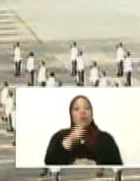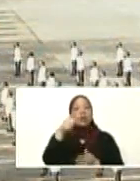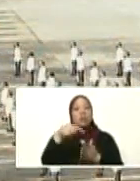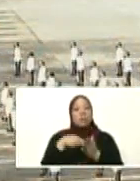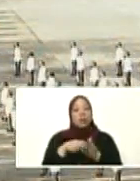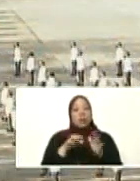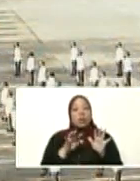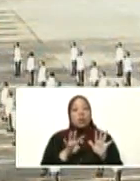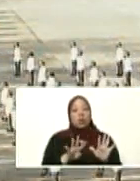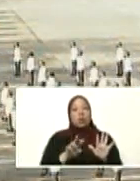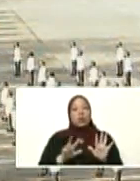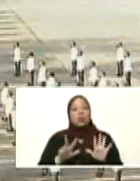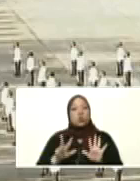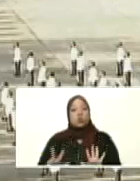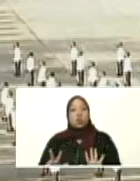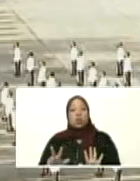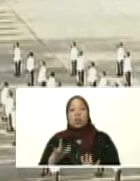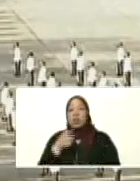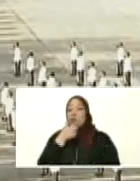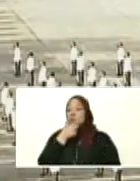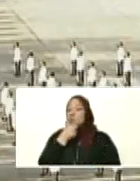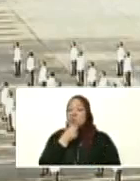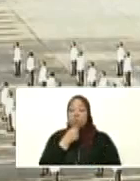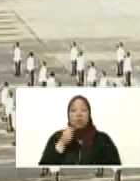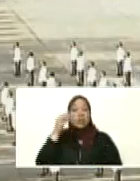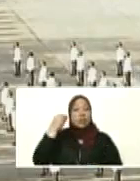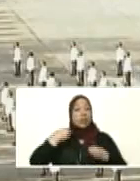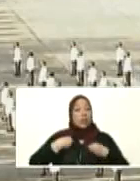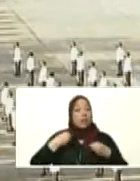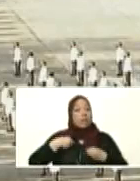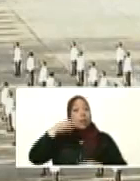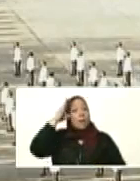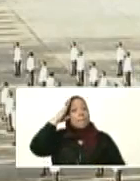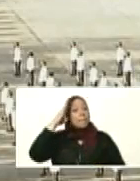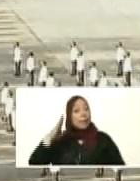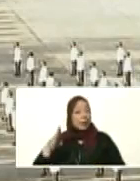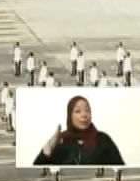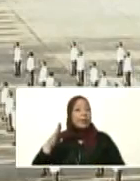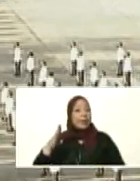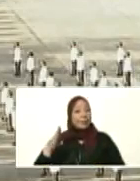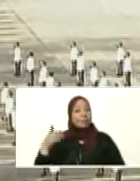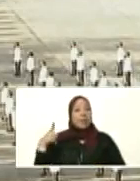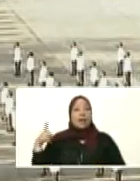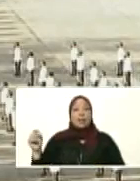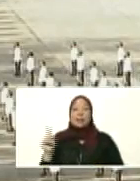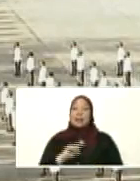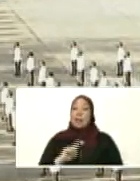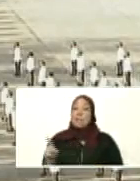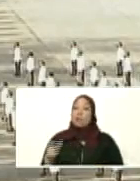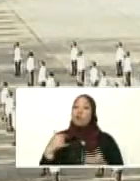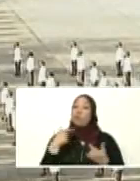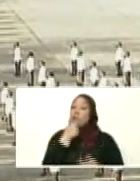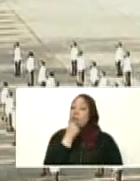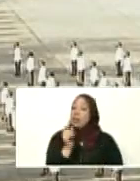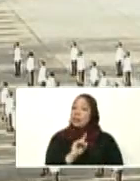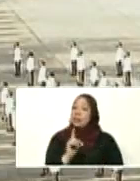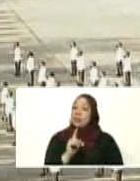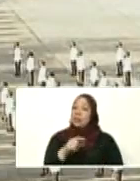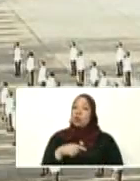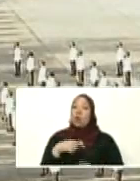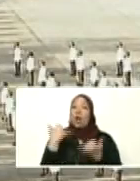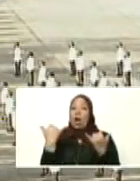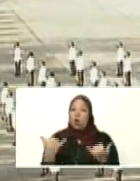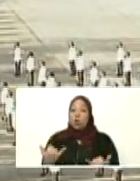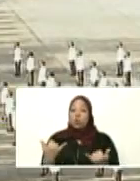1989. La vida militar no es fácil ni es fácil retirarse. A partir de este momento pasamos a la gloriosa